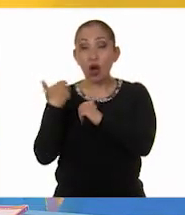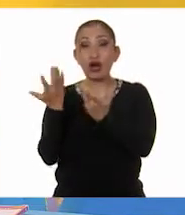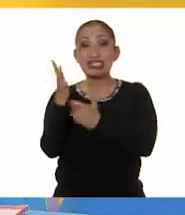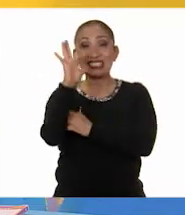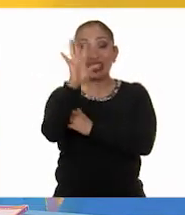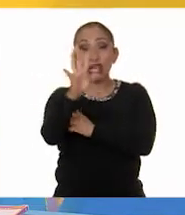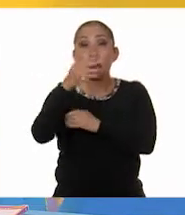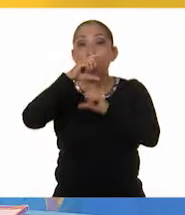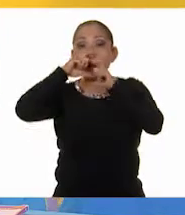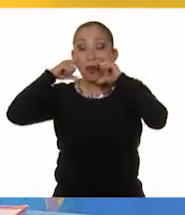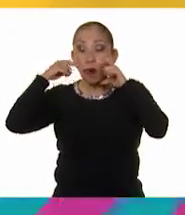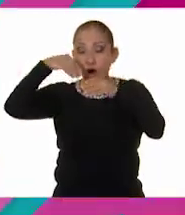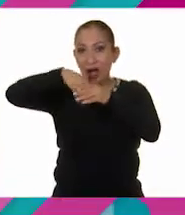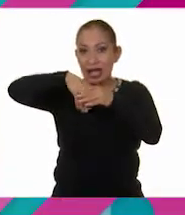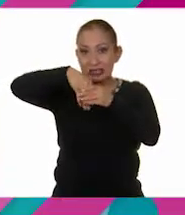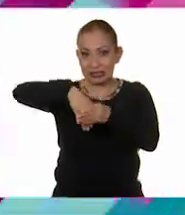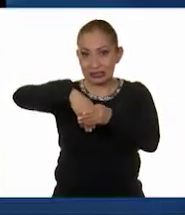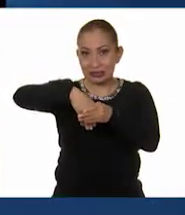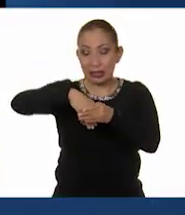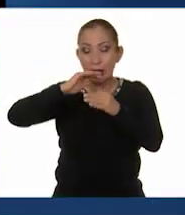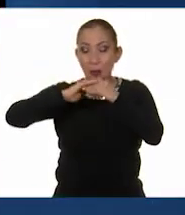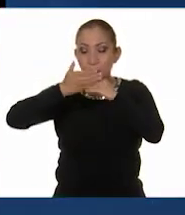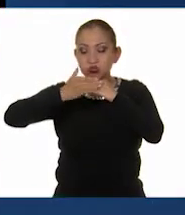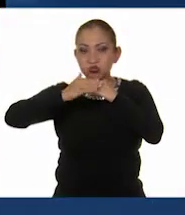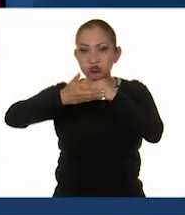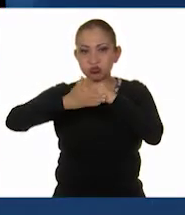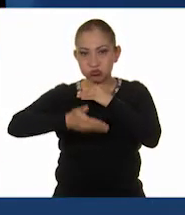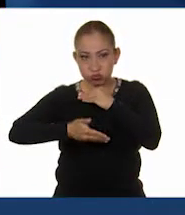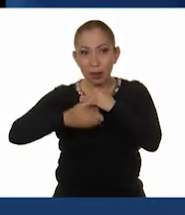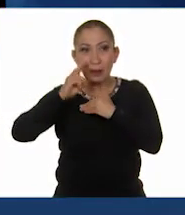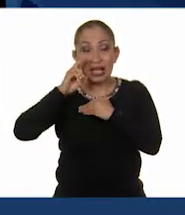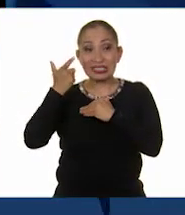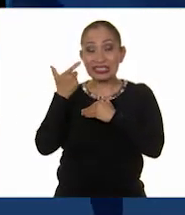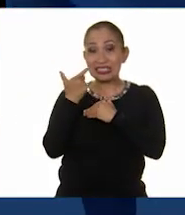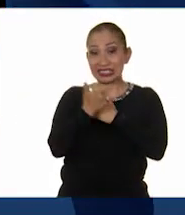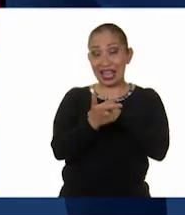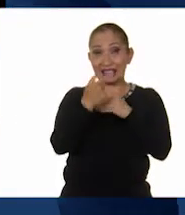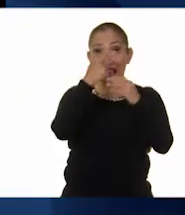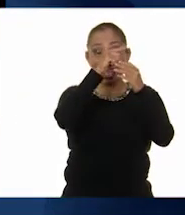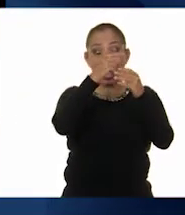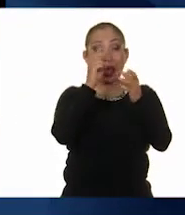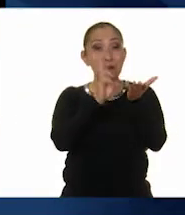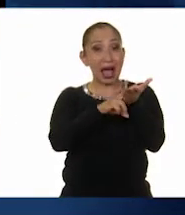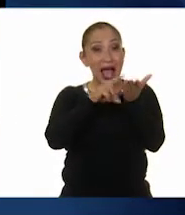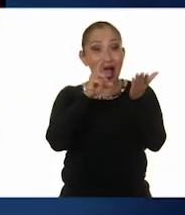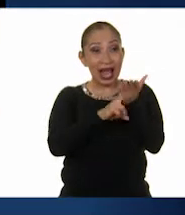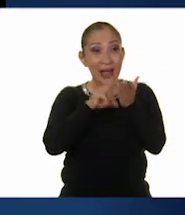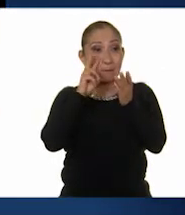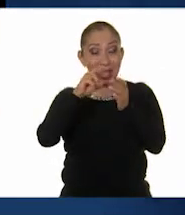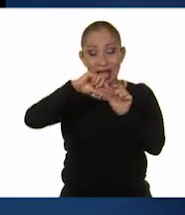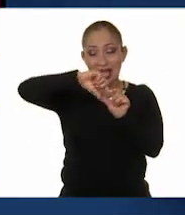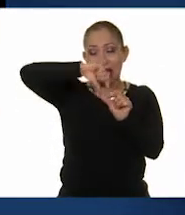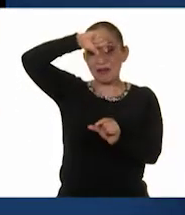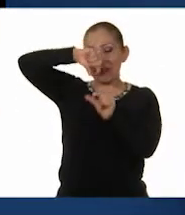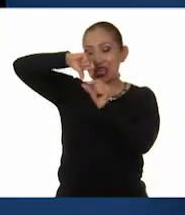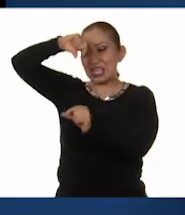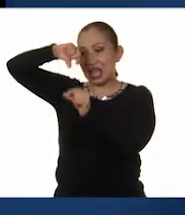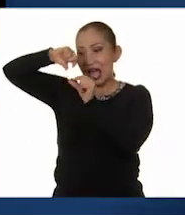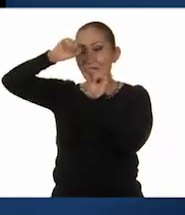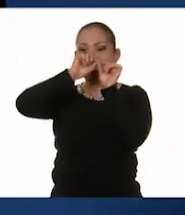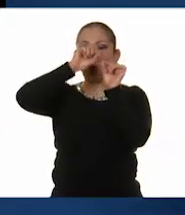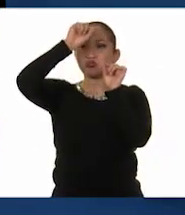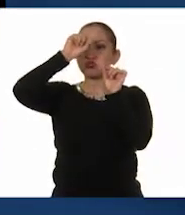piezas. Observen cómo los 7 datos del conjunto los he representado en una gráfica estadística para